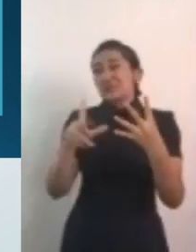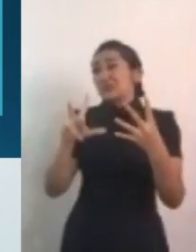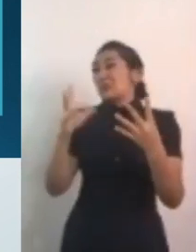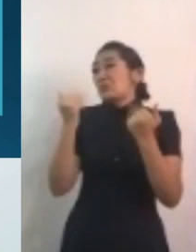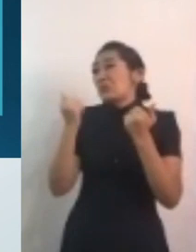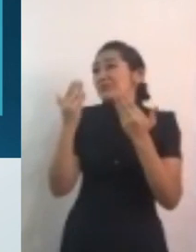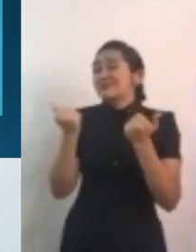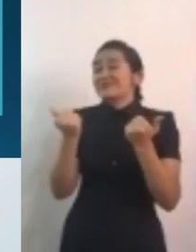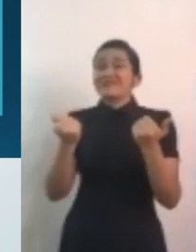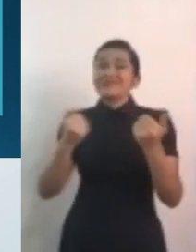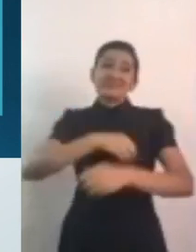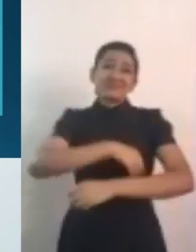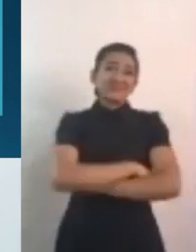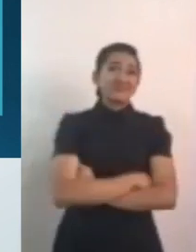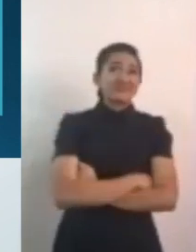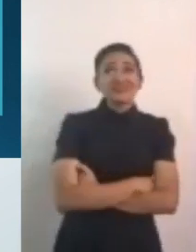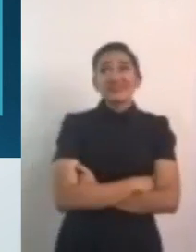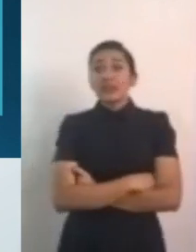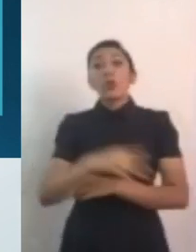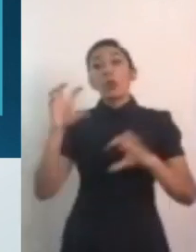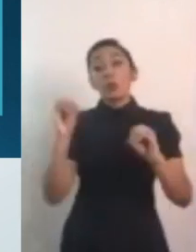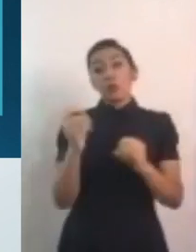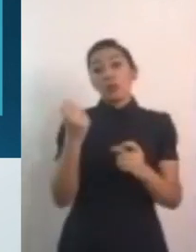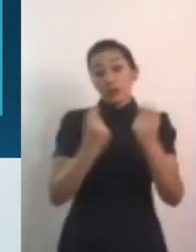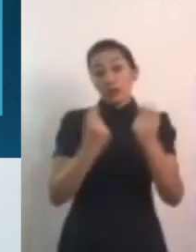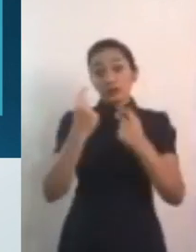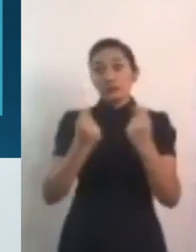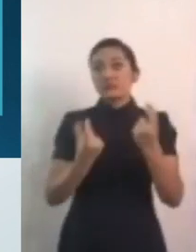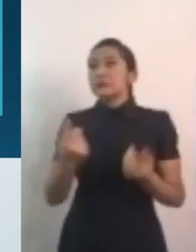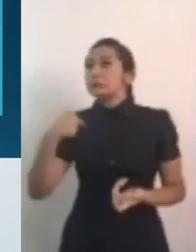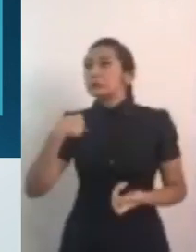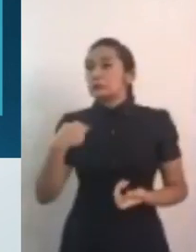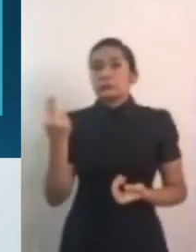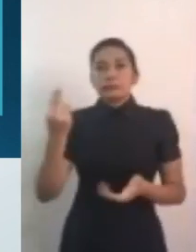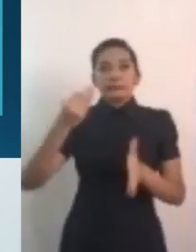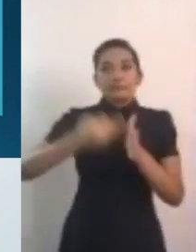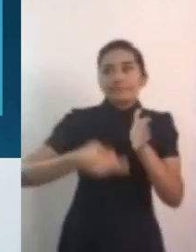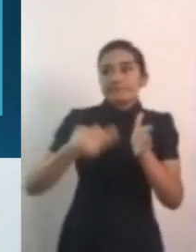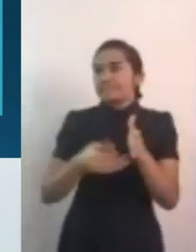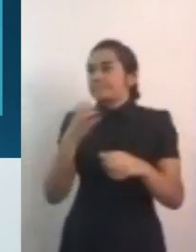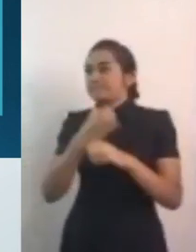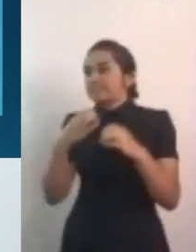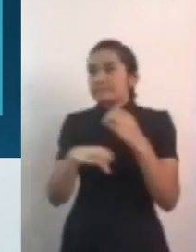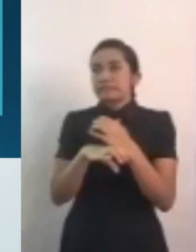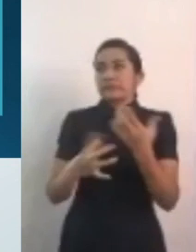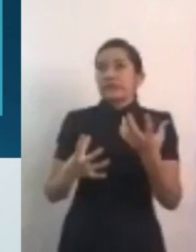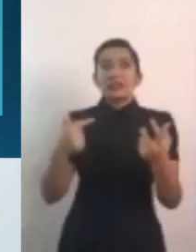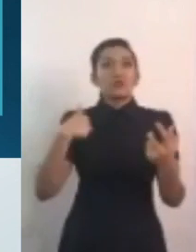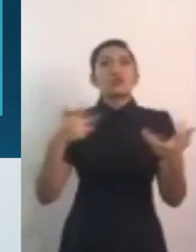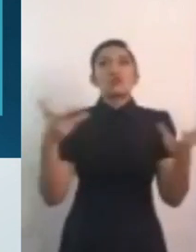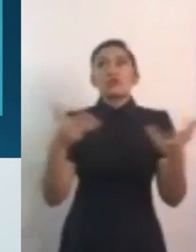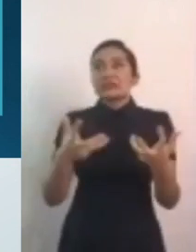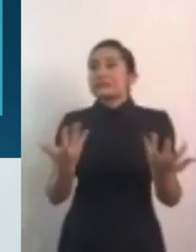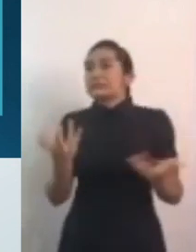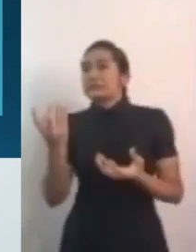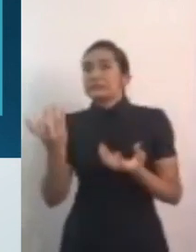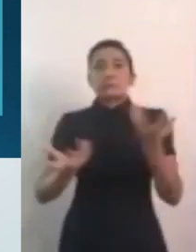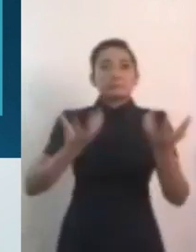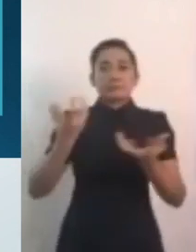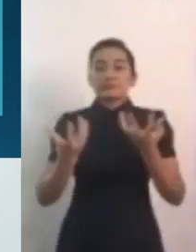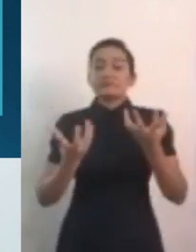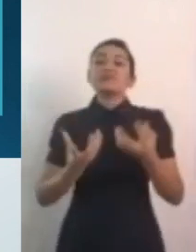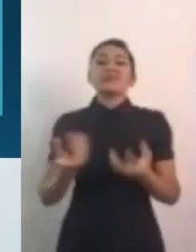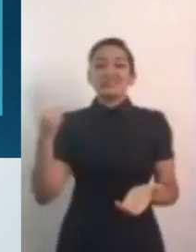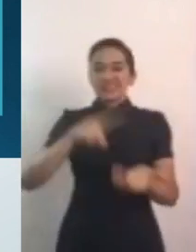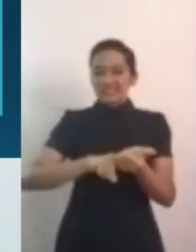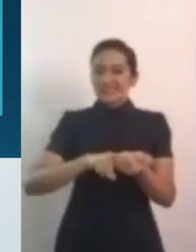que siente que no tiene recursos inmediatos para adaptarse. Y entonces estamos viendo necesidades insatisfechas. ¿A